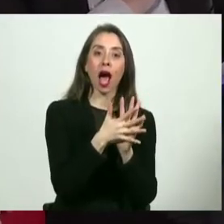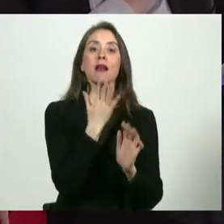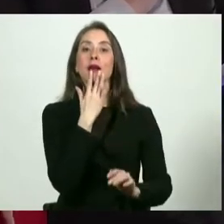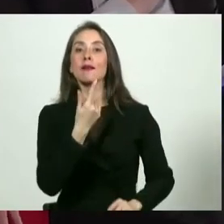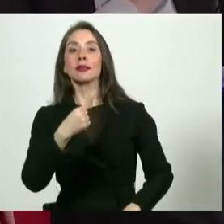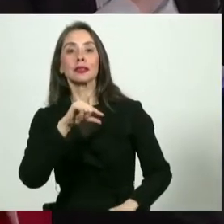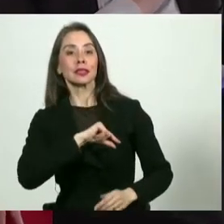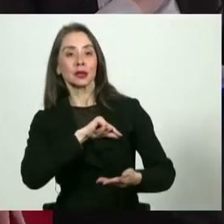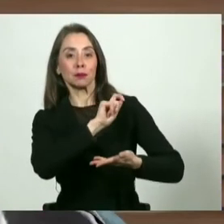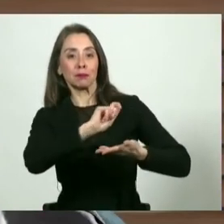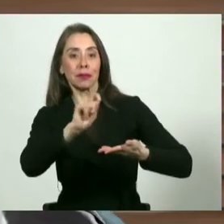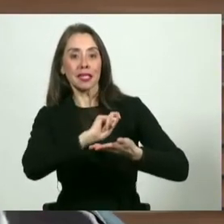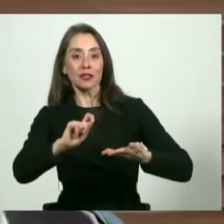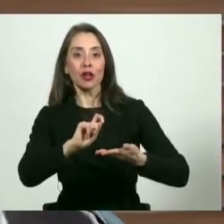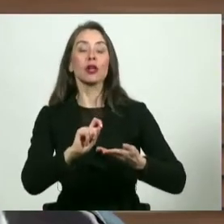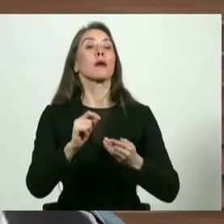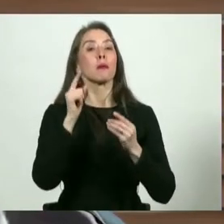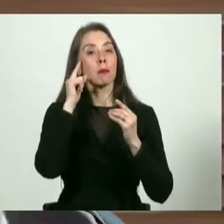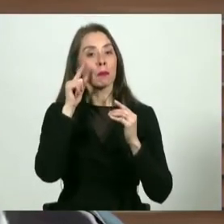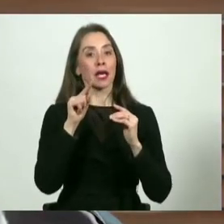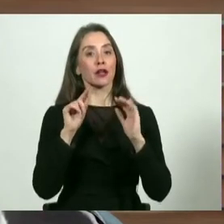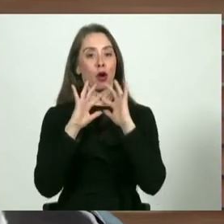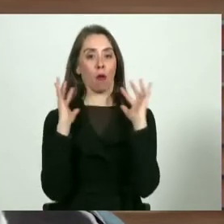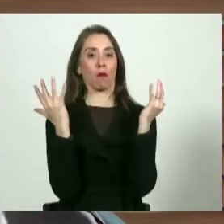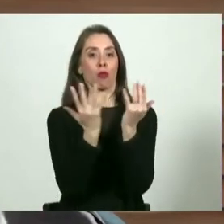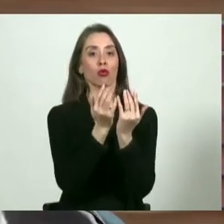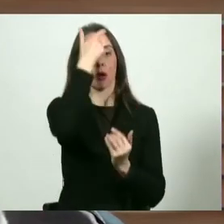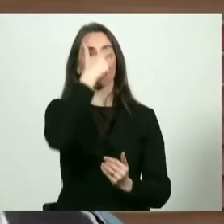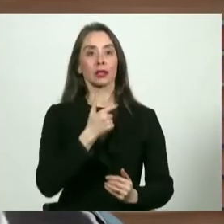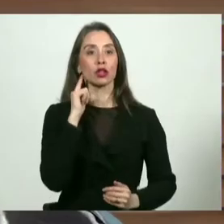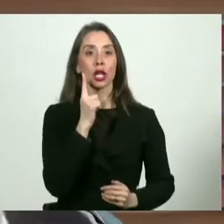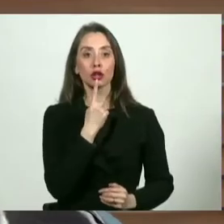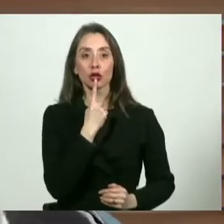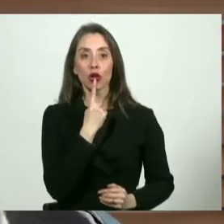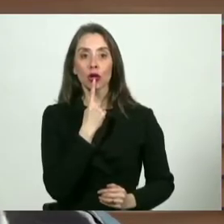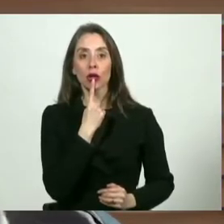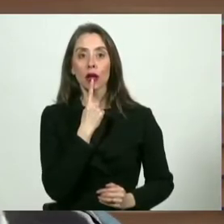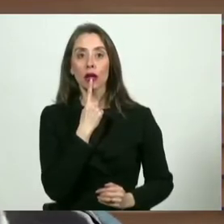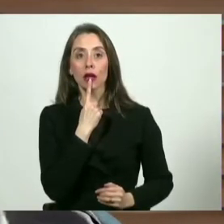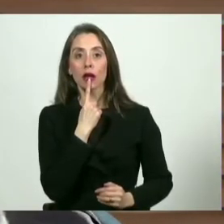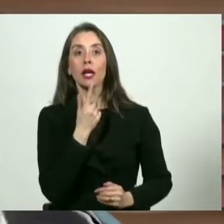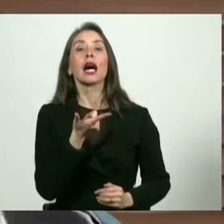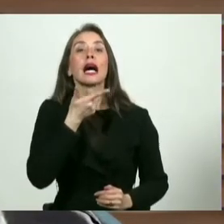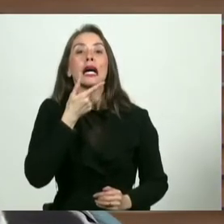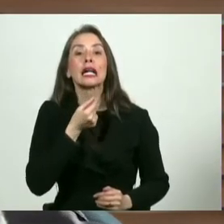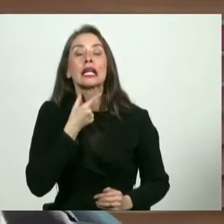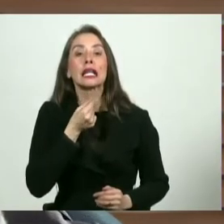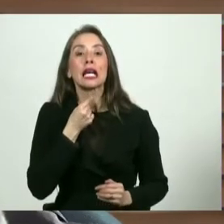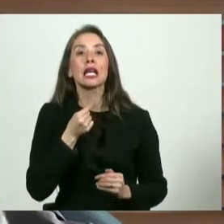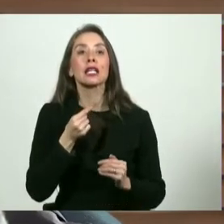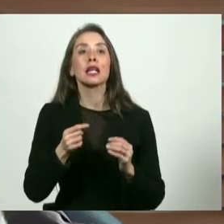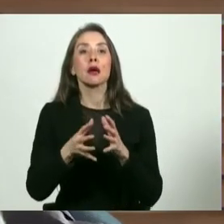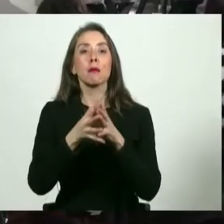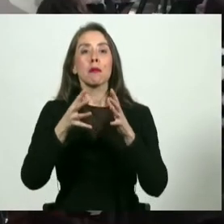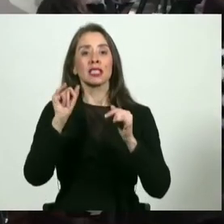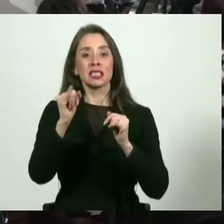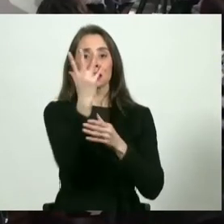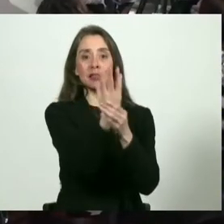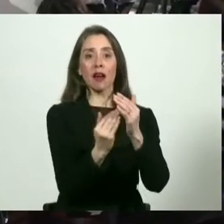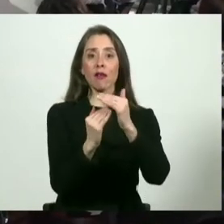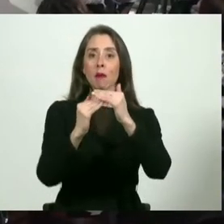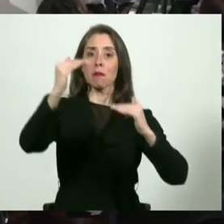el sistema de educación de las personas sordas se pretende integración. El problema es que la sociedad no está preparada